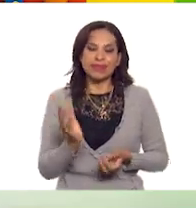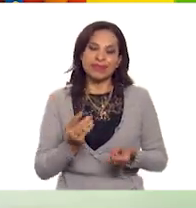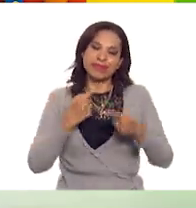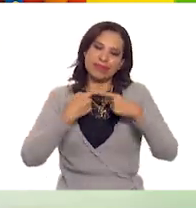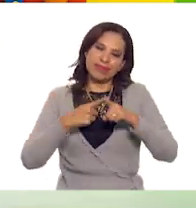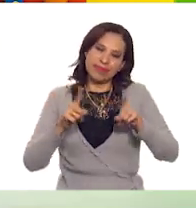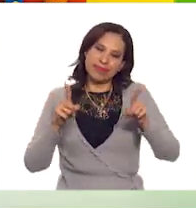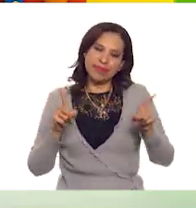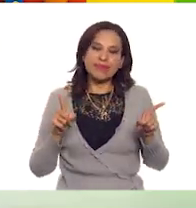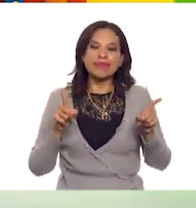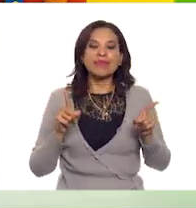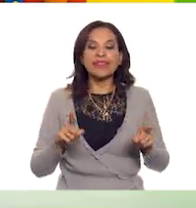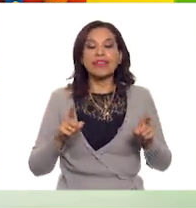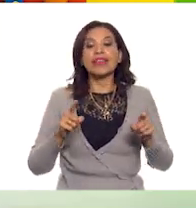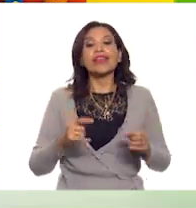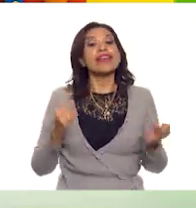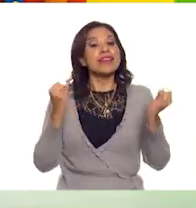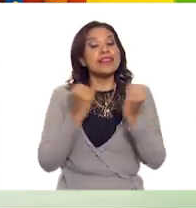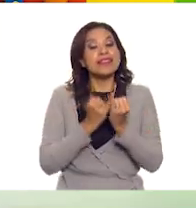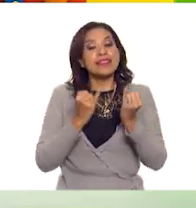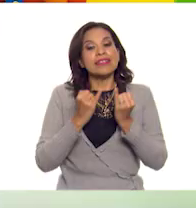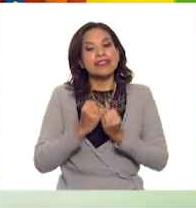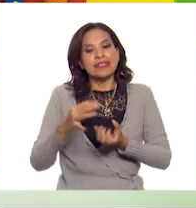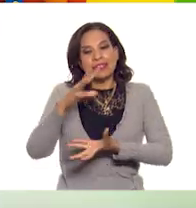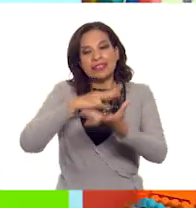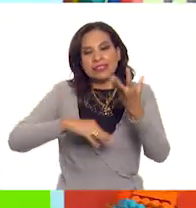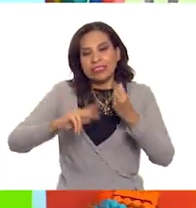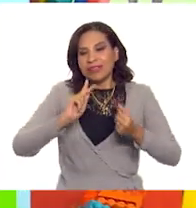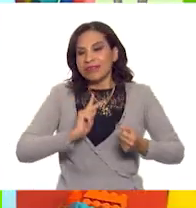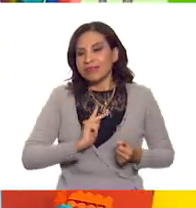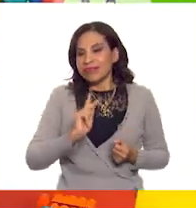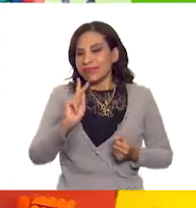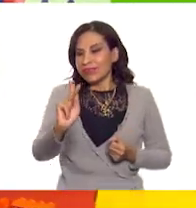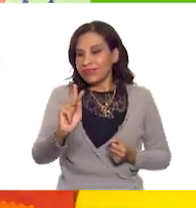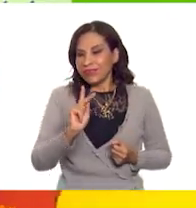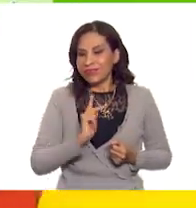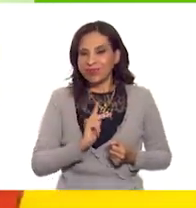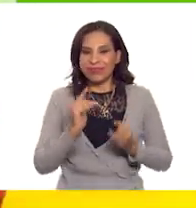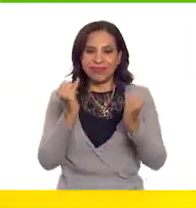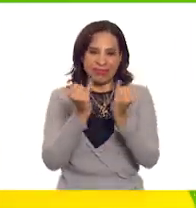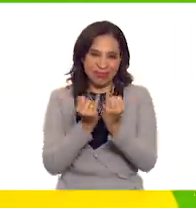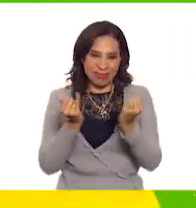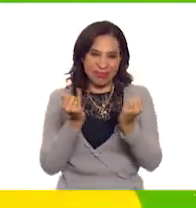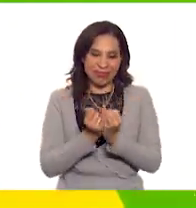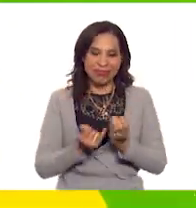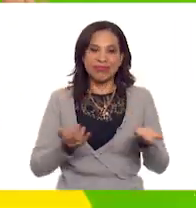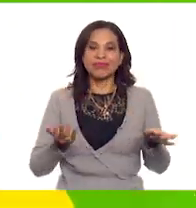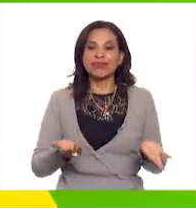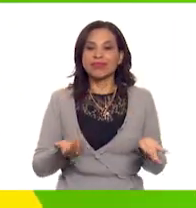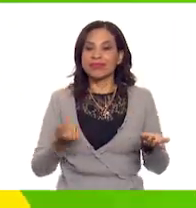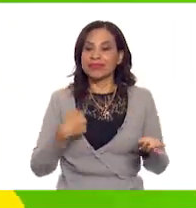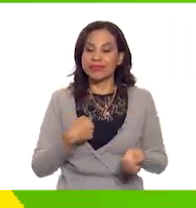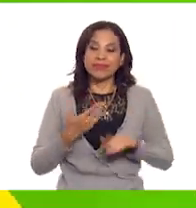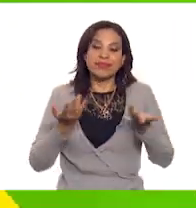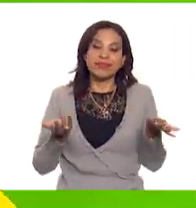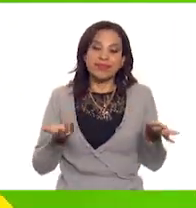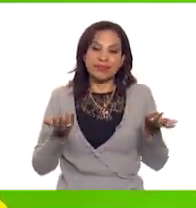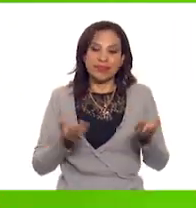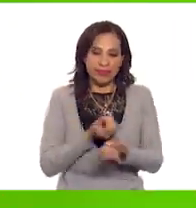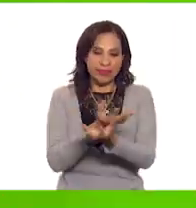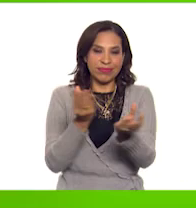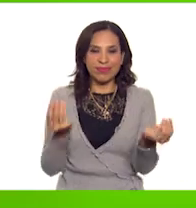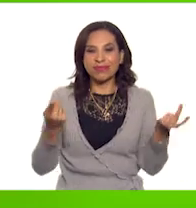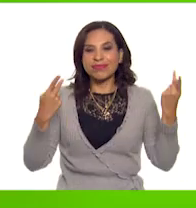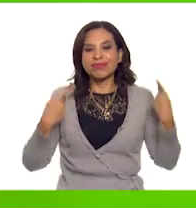tan diferente y a la vez tan parecida a ti. Y así soy yo, y